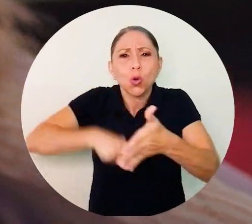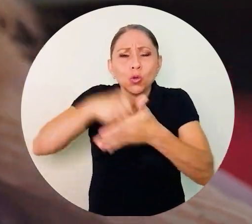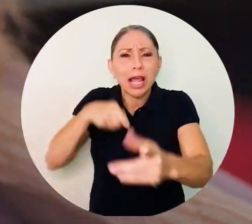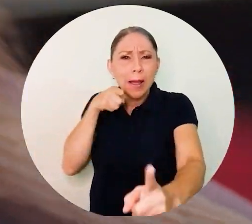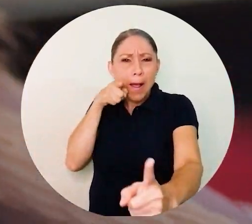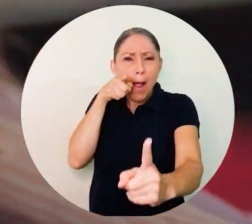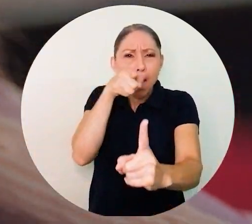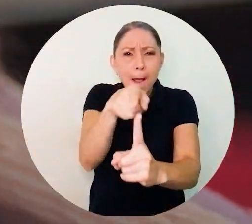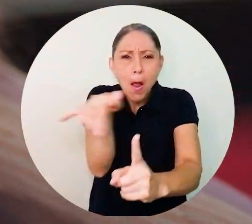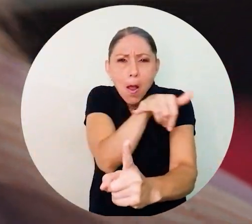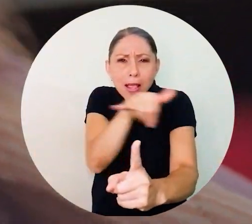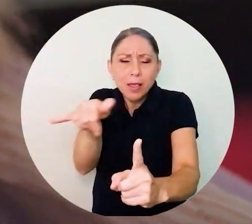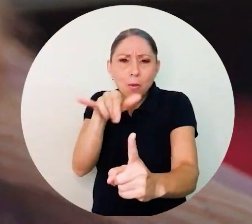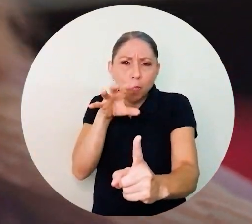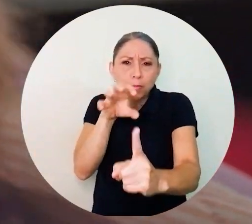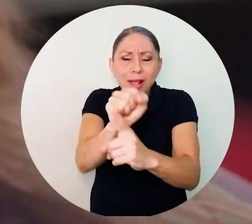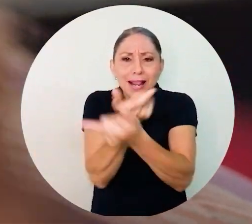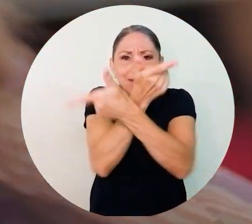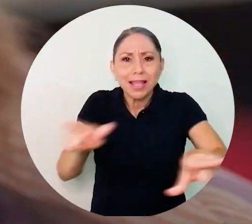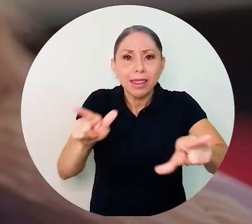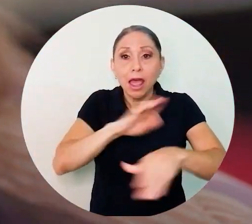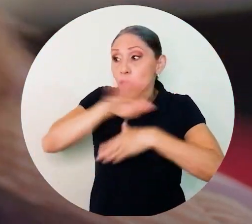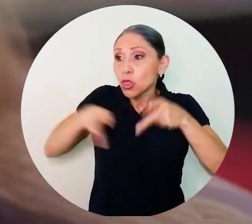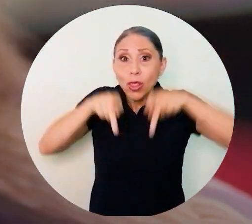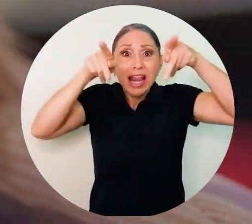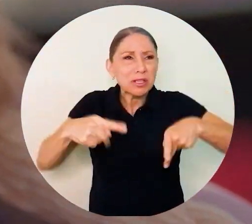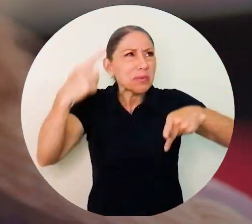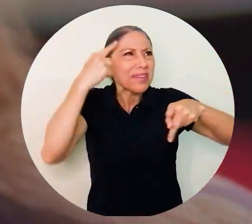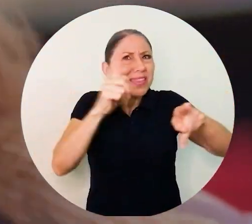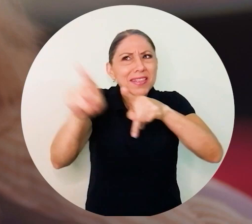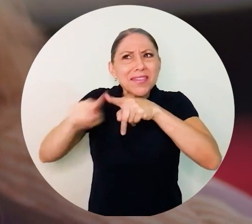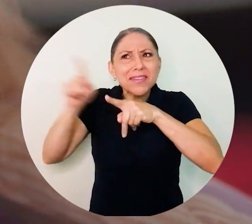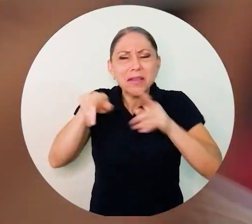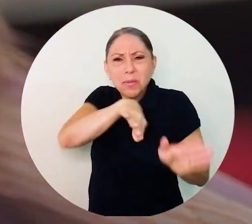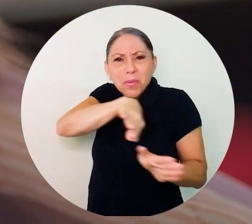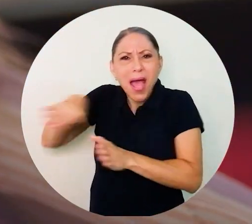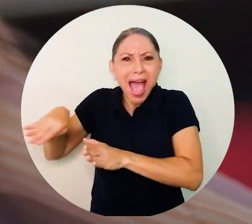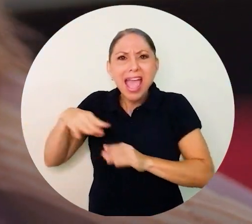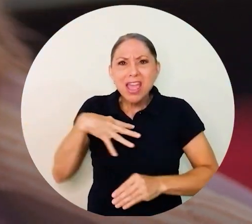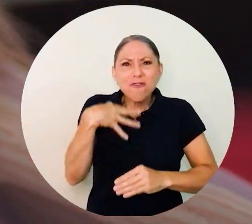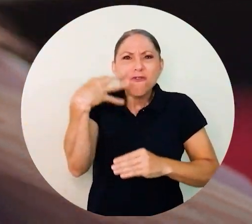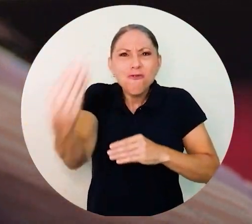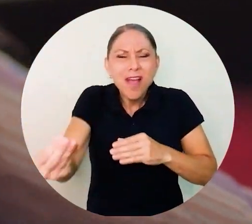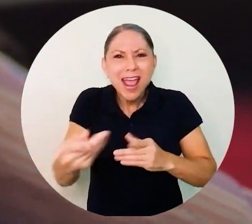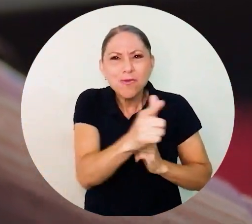libertad. Así que todos dejaron sus diferencias y salieron al combate. ¡Exacto,